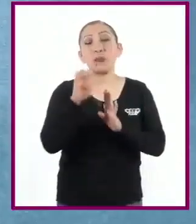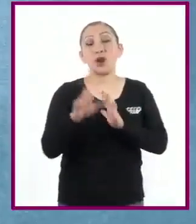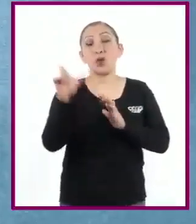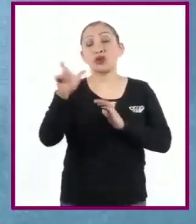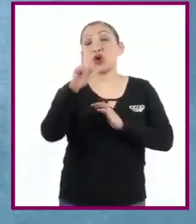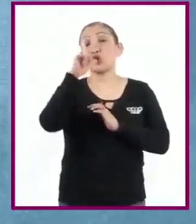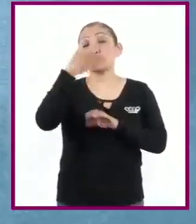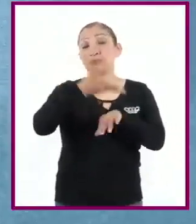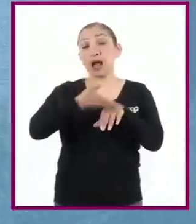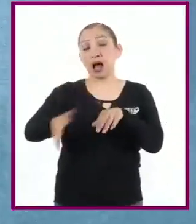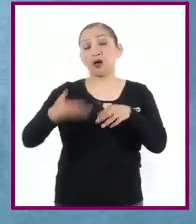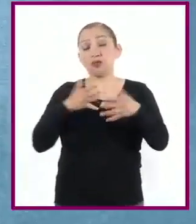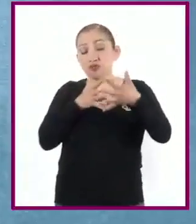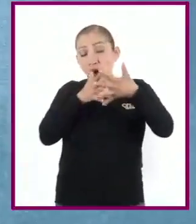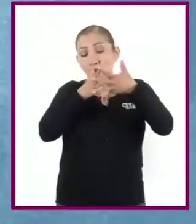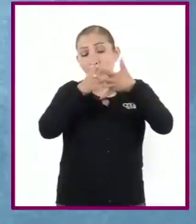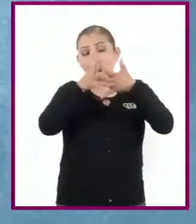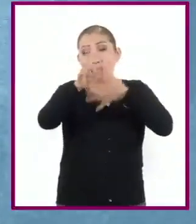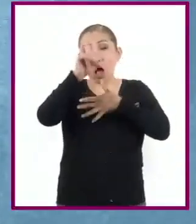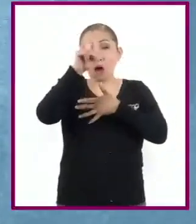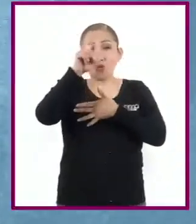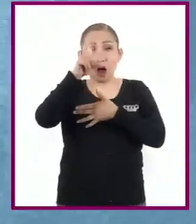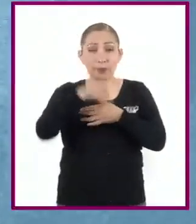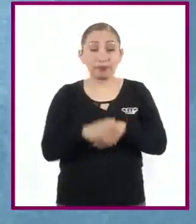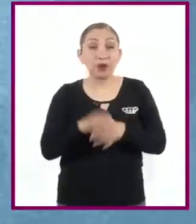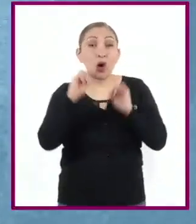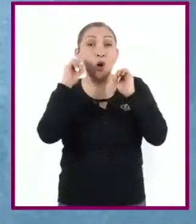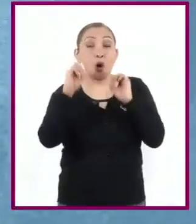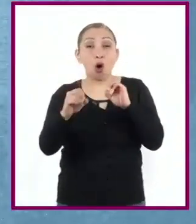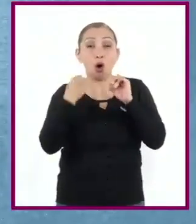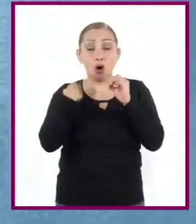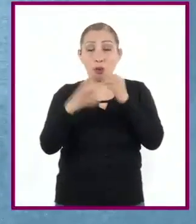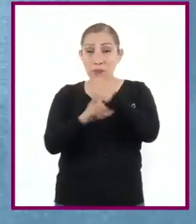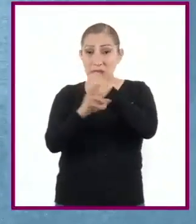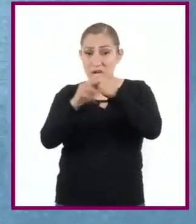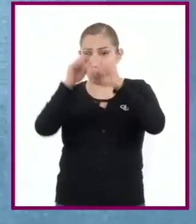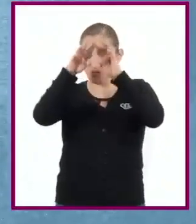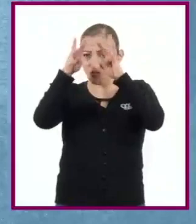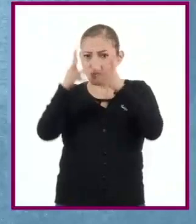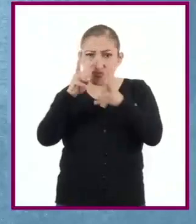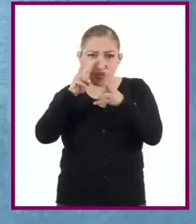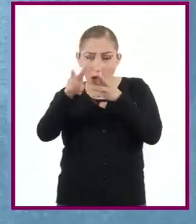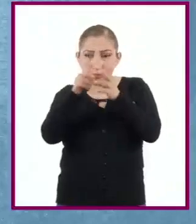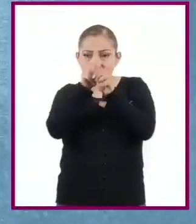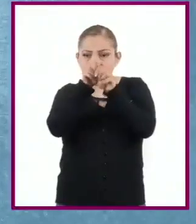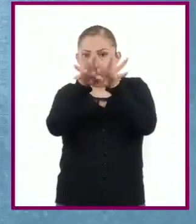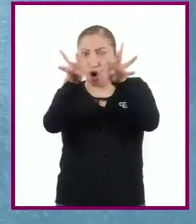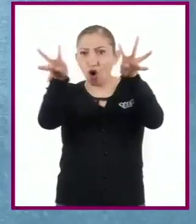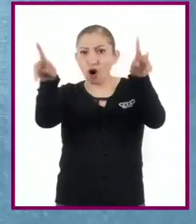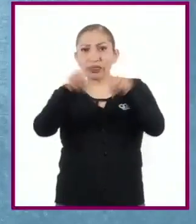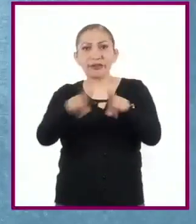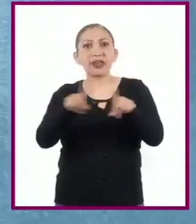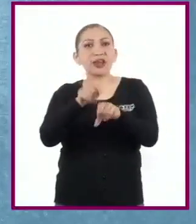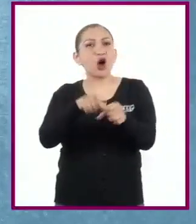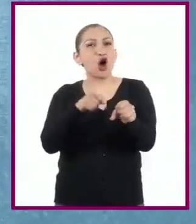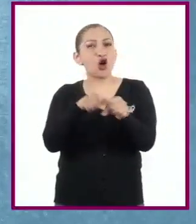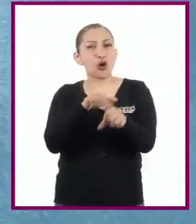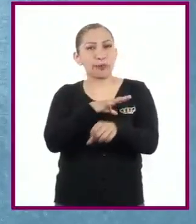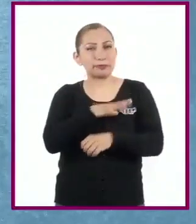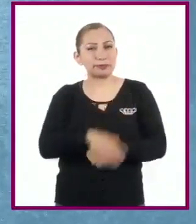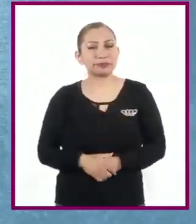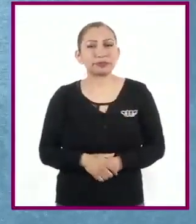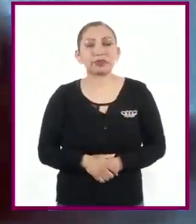la luz blanca pasa a través de una gota de agua o de un prisma transparente y se descompone en los distintos colores que la